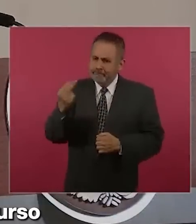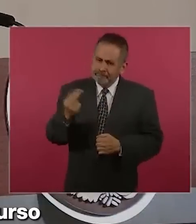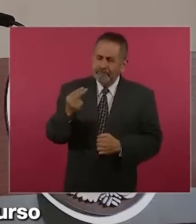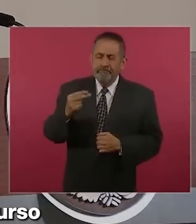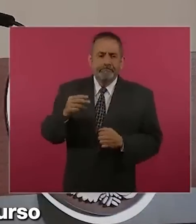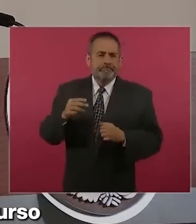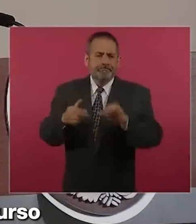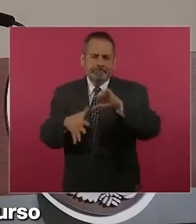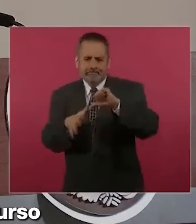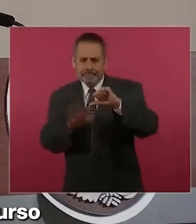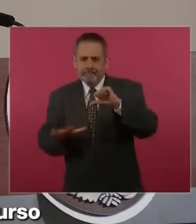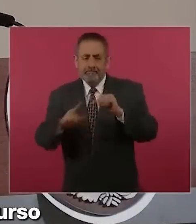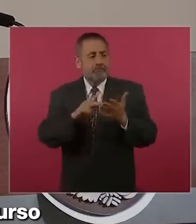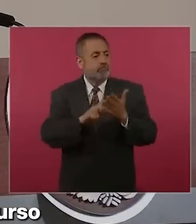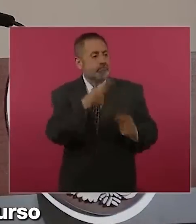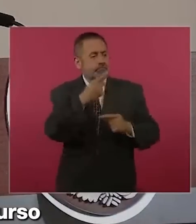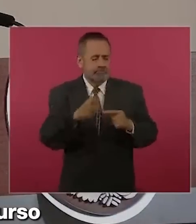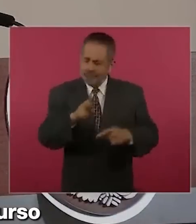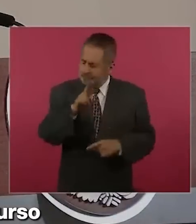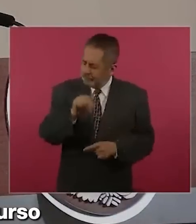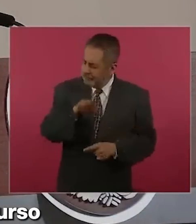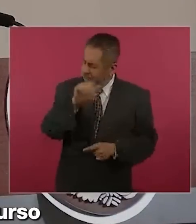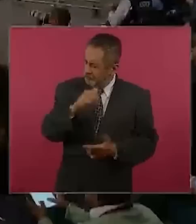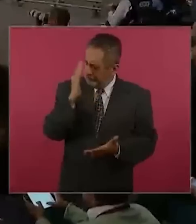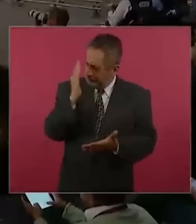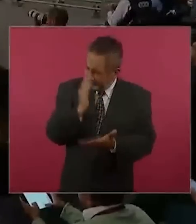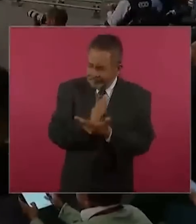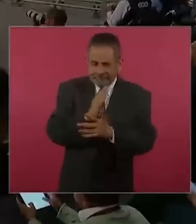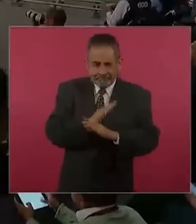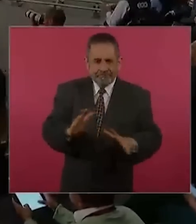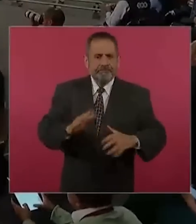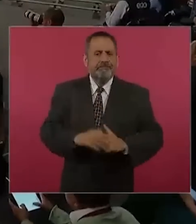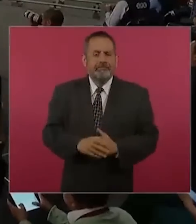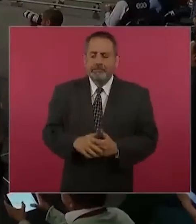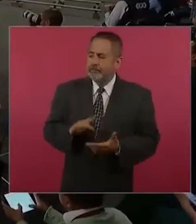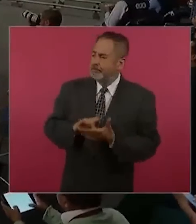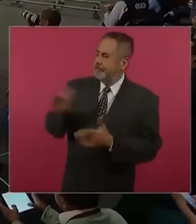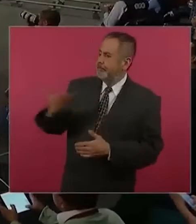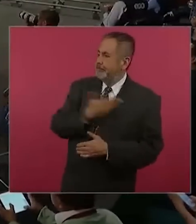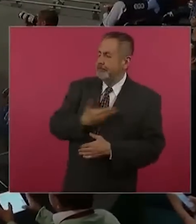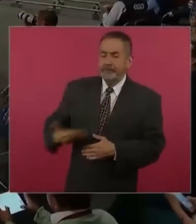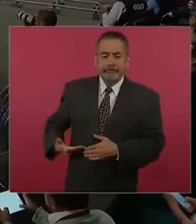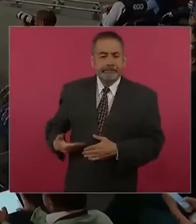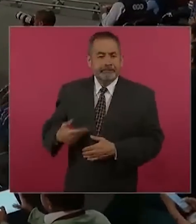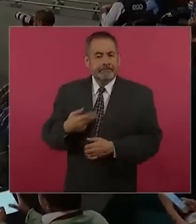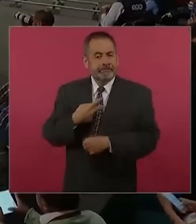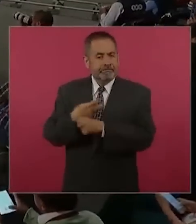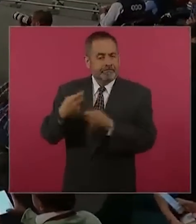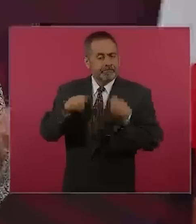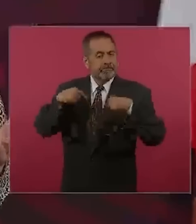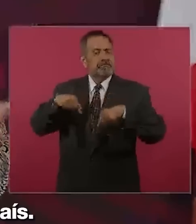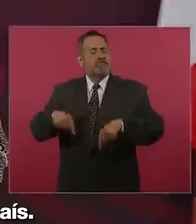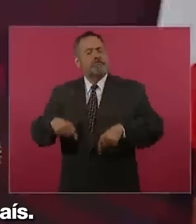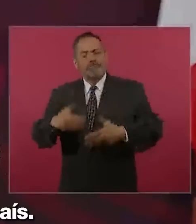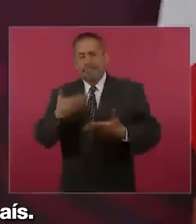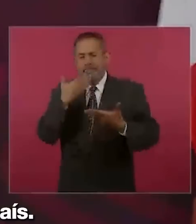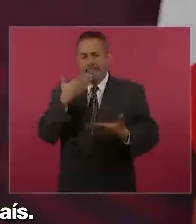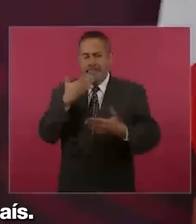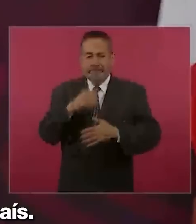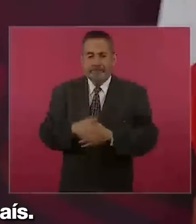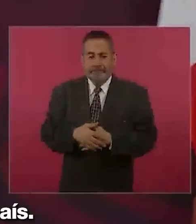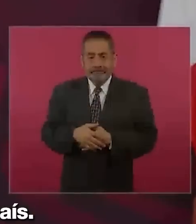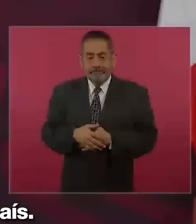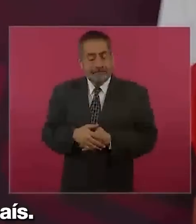autoritarismo. Estela de Carlotto ofreció un breve discurso en el que recordó la importancia de seguir apoyando la lucha por las